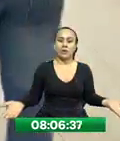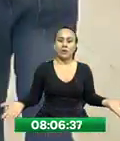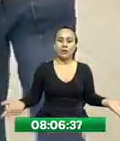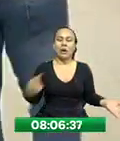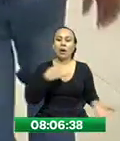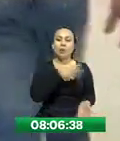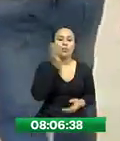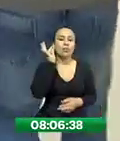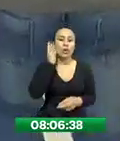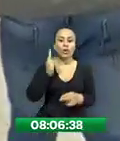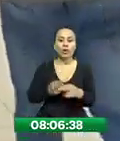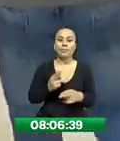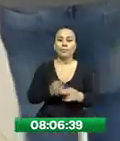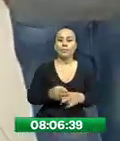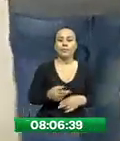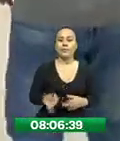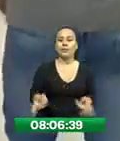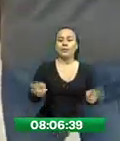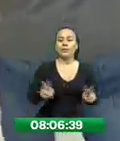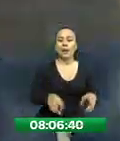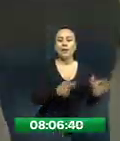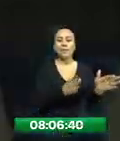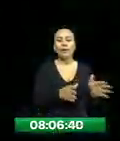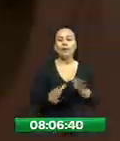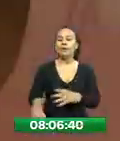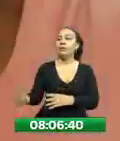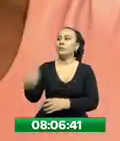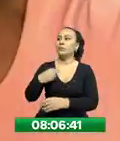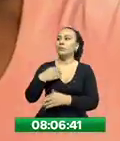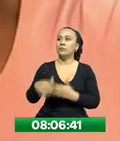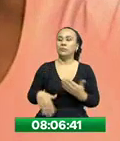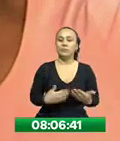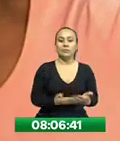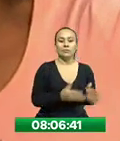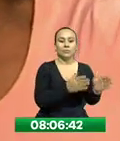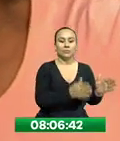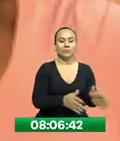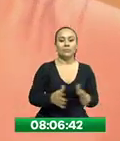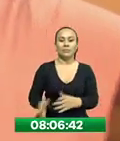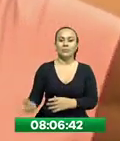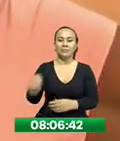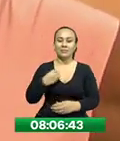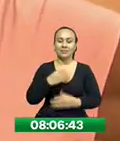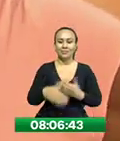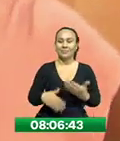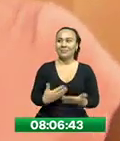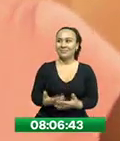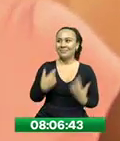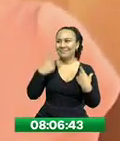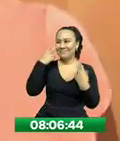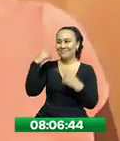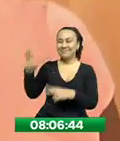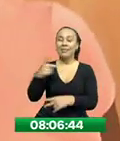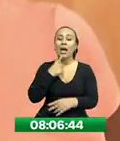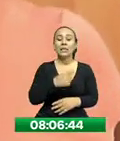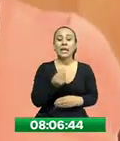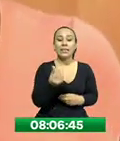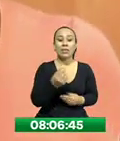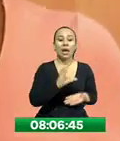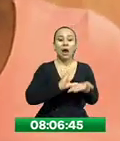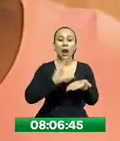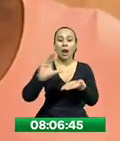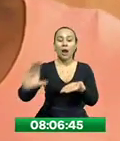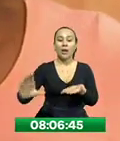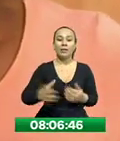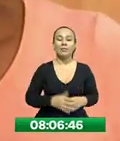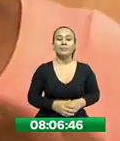como Alexandra C. Ella ha sido una mujer estafadora junto con un señor dique chofer, pero también él cogía la plata de nosotros.